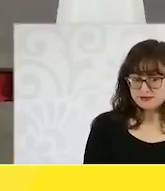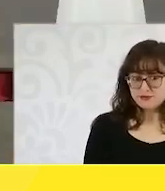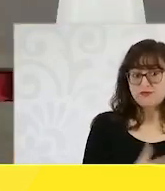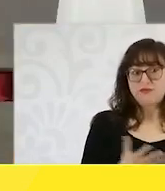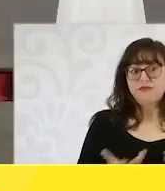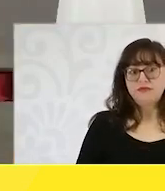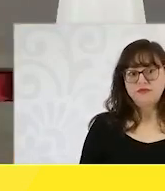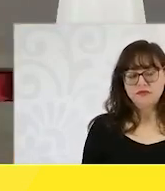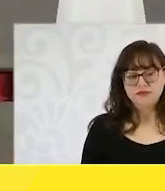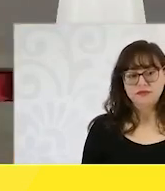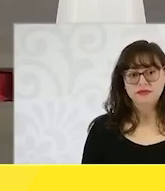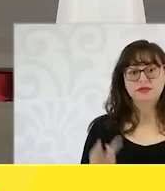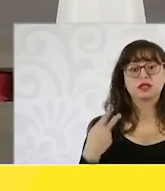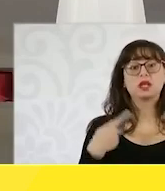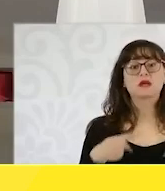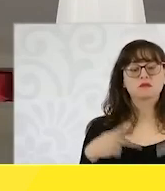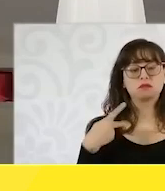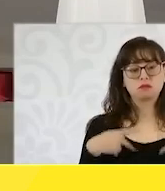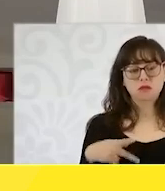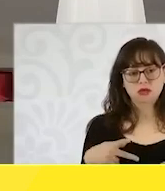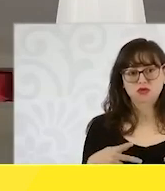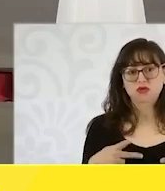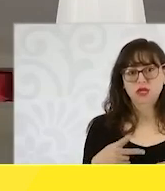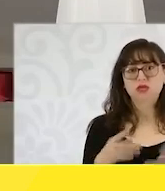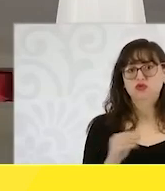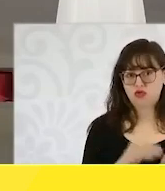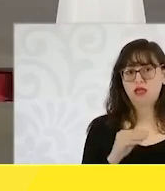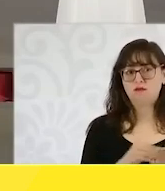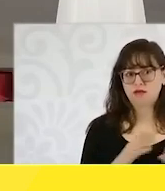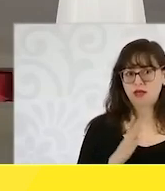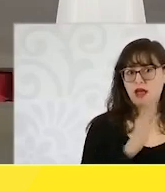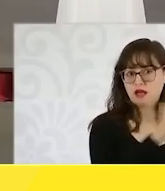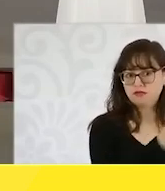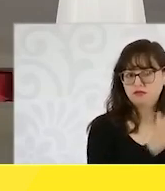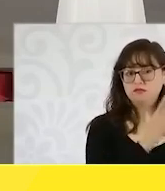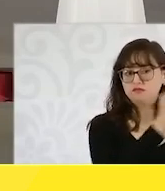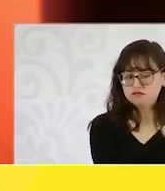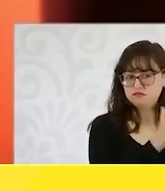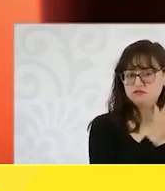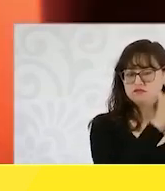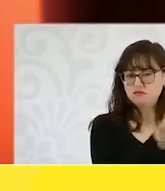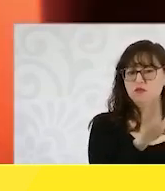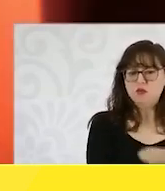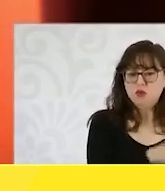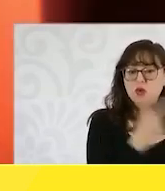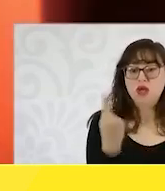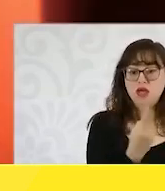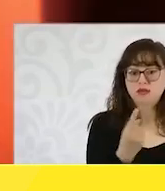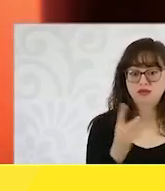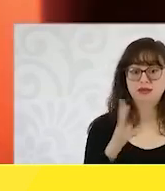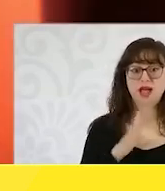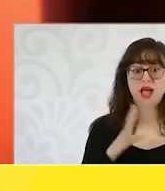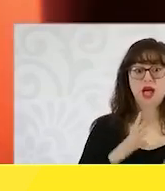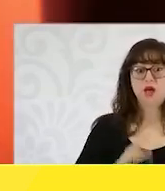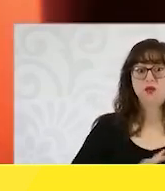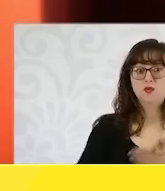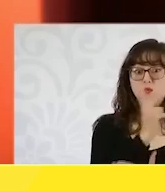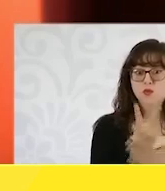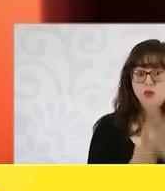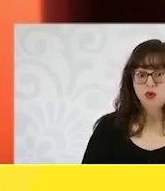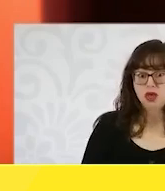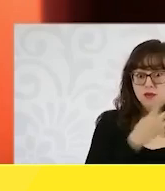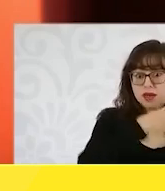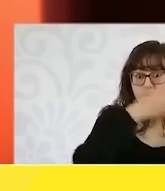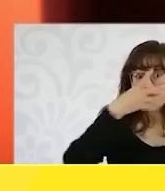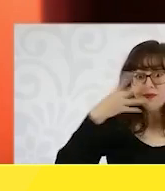Insisto, esto más que un aviso del presidente electo de Estados Unidos ha sido una amenaza para el pueblo mexicano. En esta carta, la mandataria dejó en claro